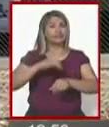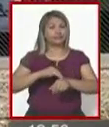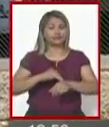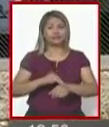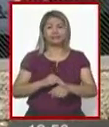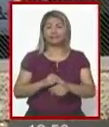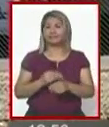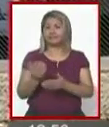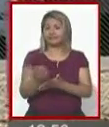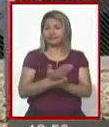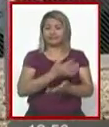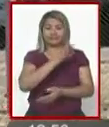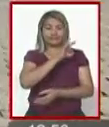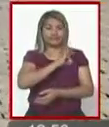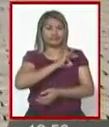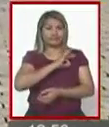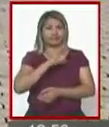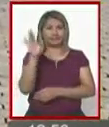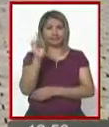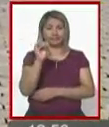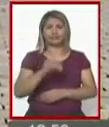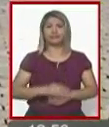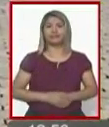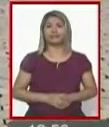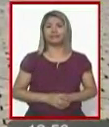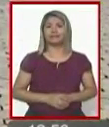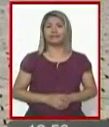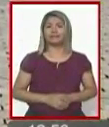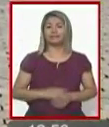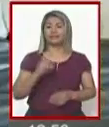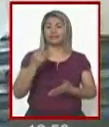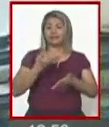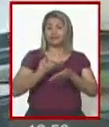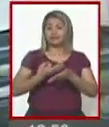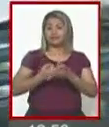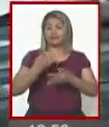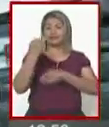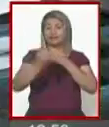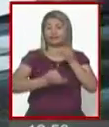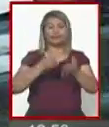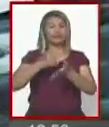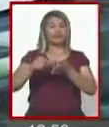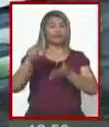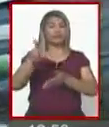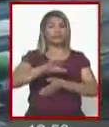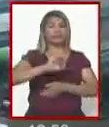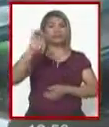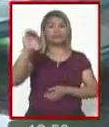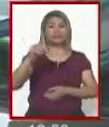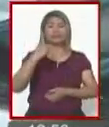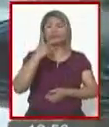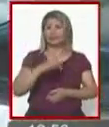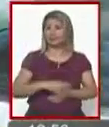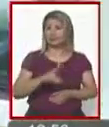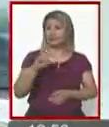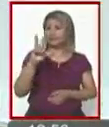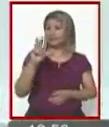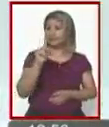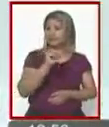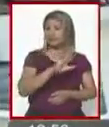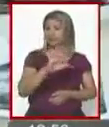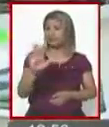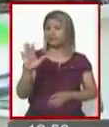generando recursos para nuestro país solamente se les pide una factura internacional que paga en el 3% ni eso porque a ellos no les de